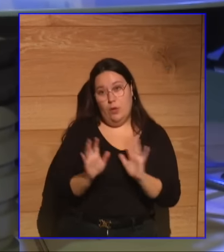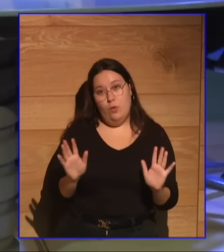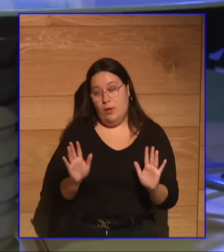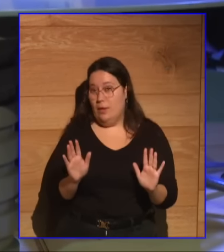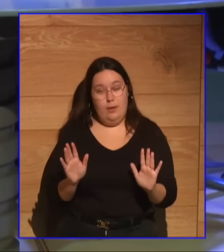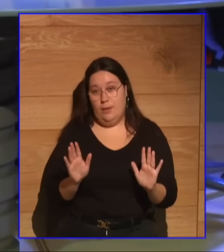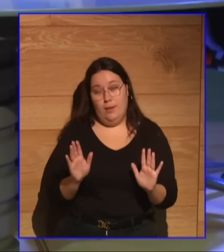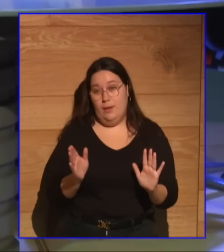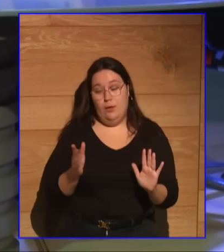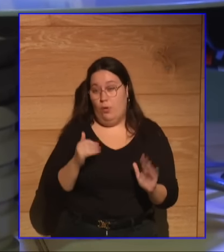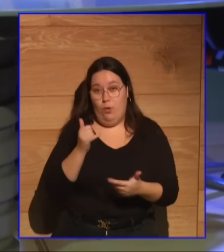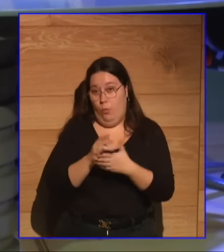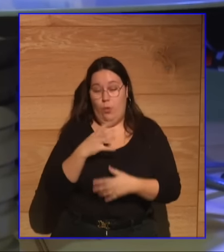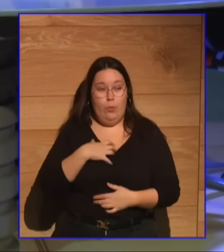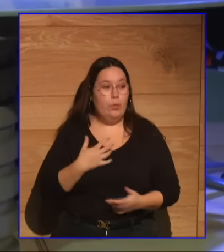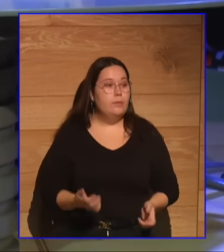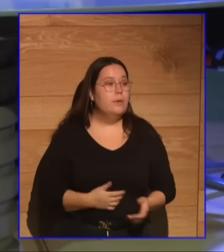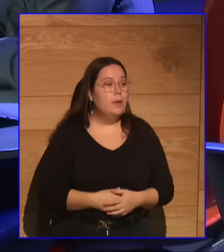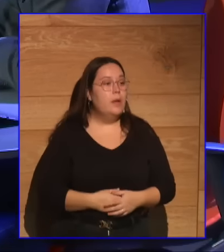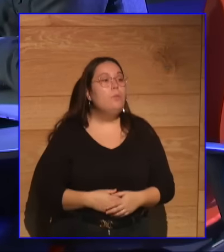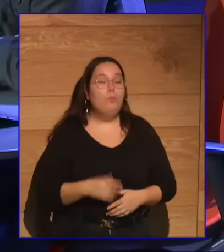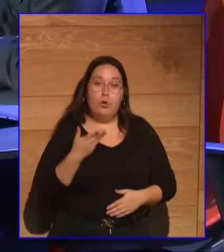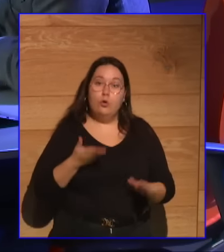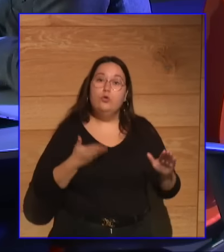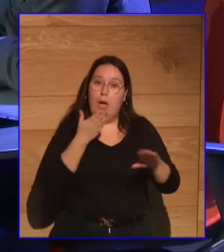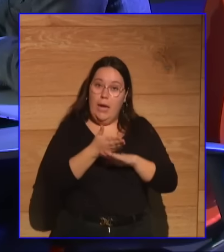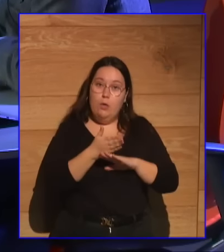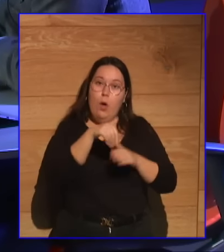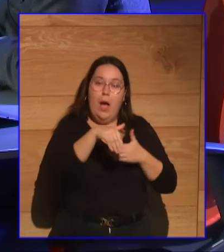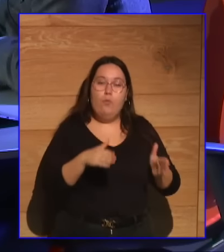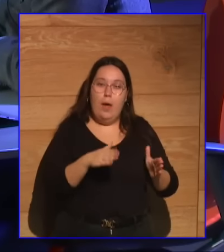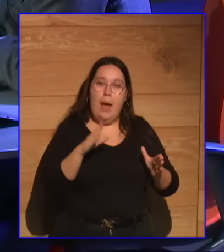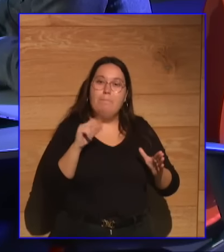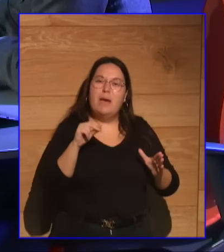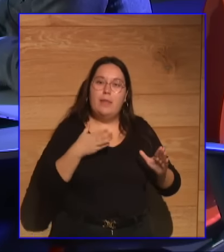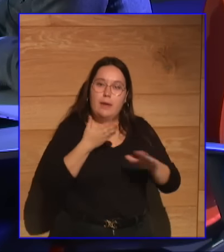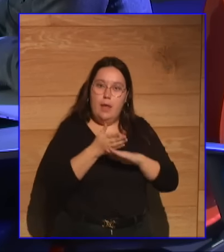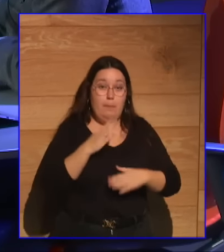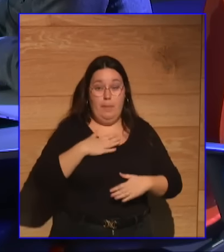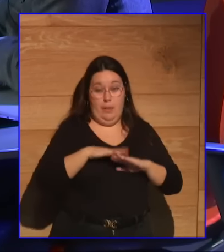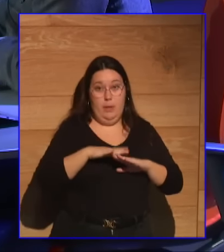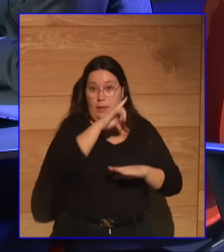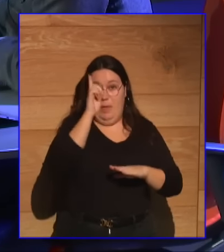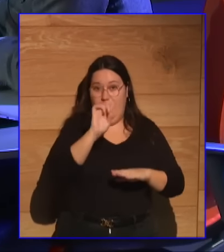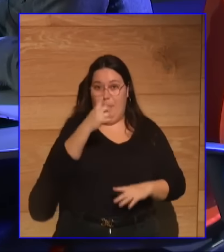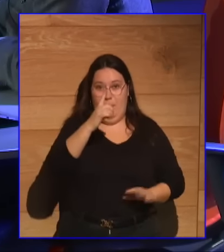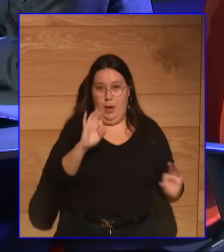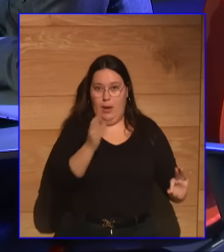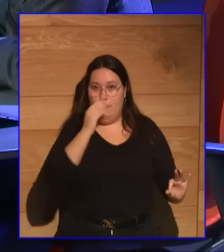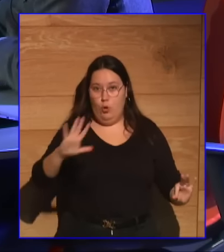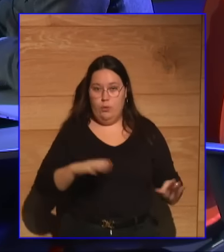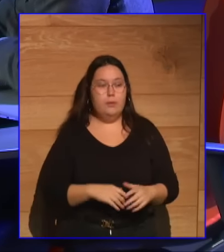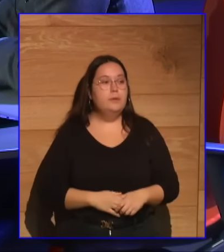no has vivido el oprobio. Voy a la panadería, que casualmente es una panadería que compro habitualmente pan ahí. Una panadería, para mí, la number one de Madrid. Ya, o sea, está, punto. Fuera, la que